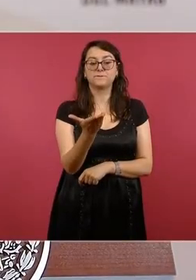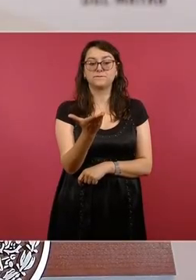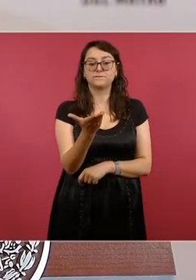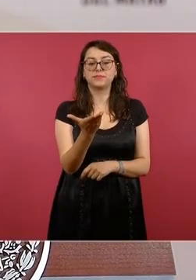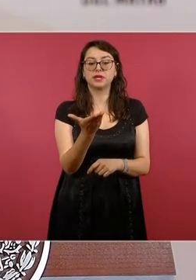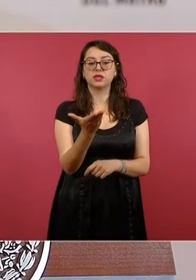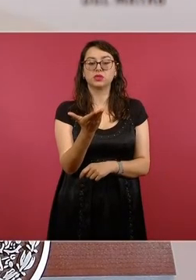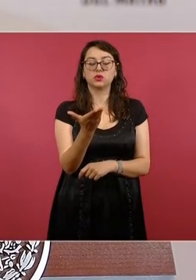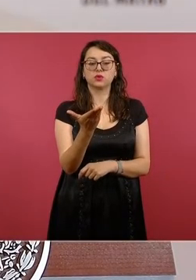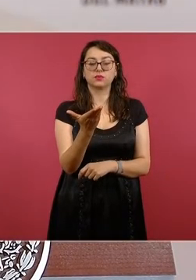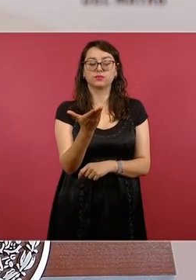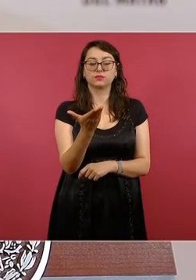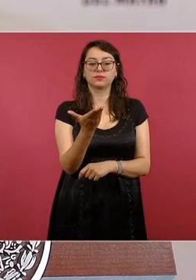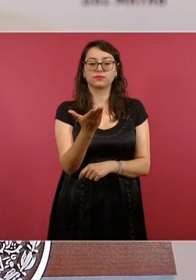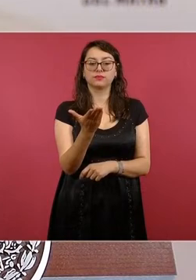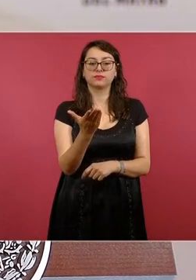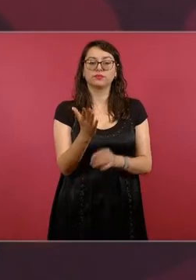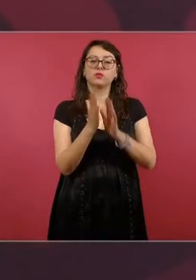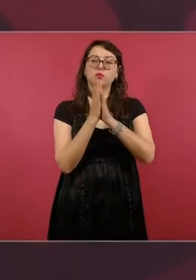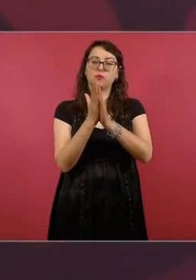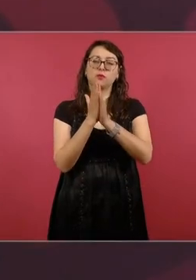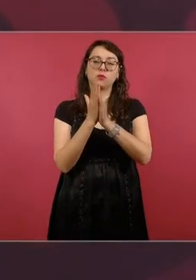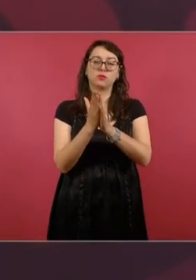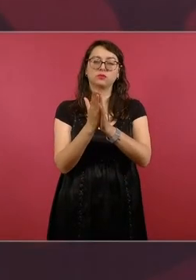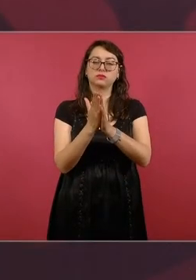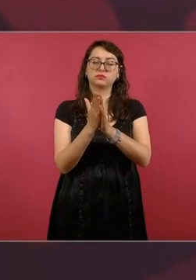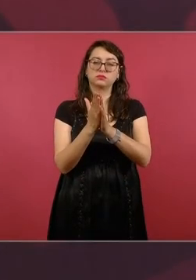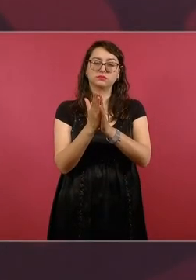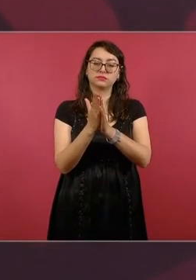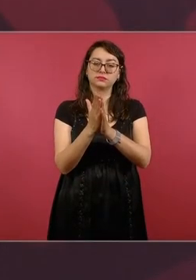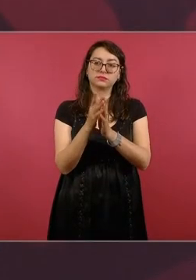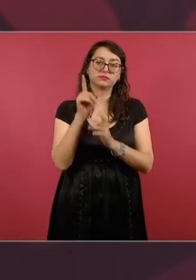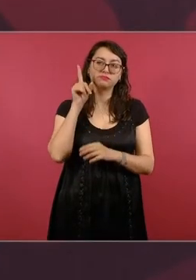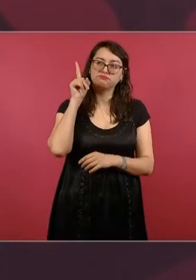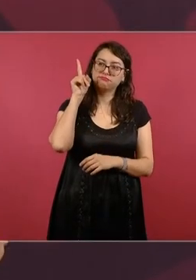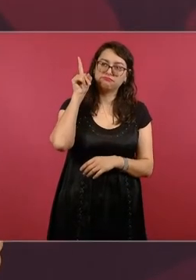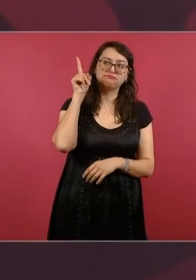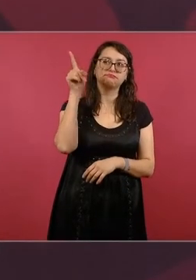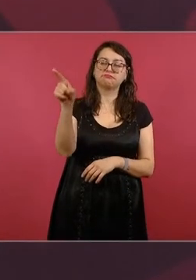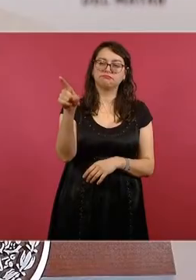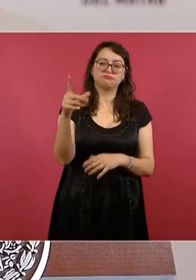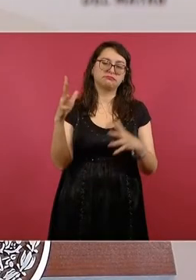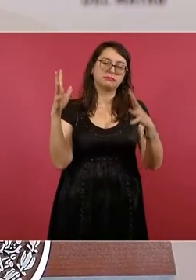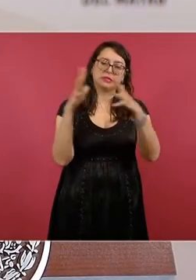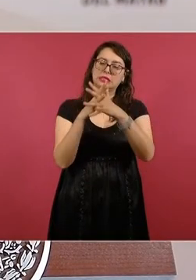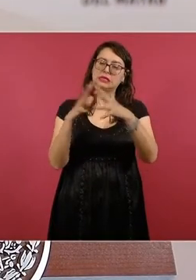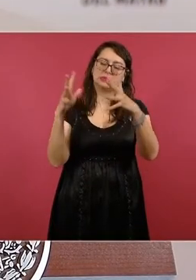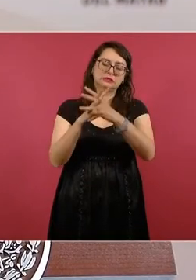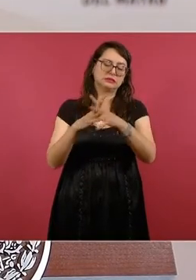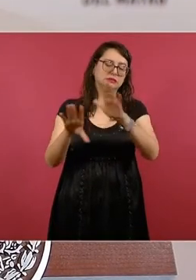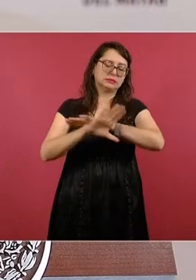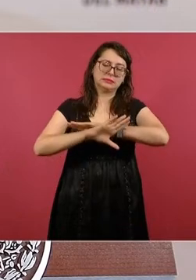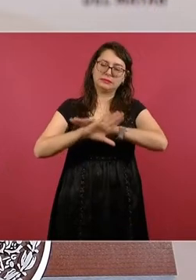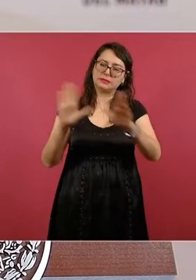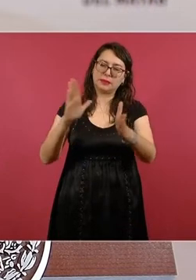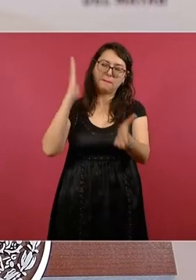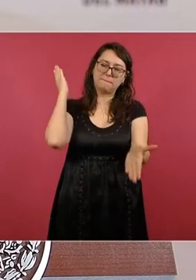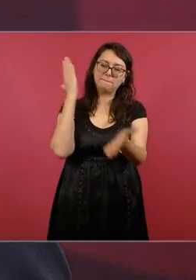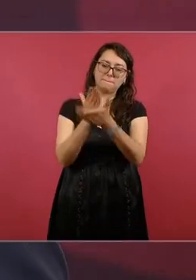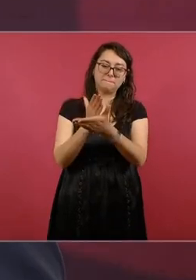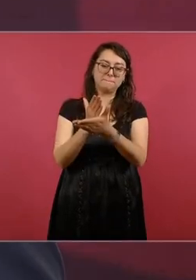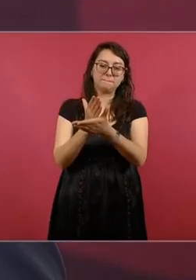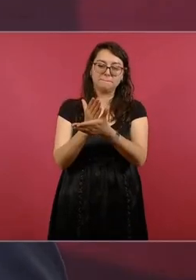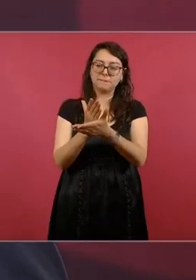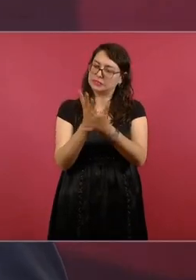pidiendo que que cese el fuego en la franja de Gaza, que